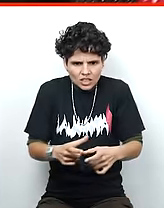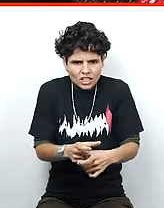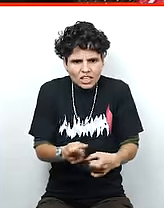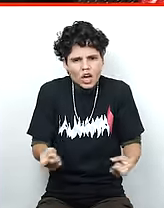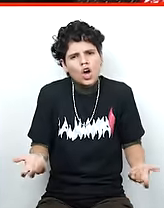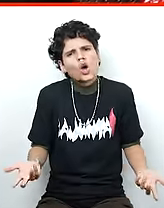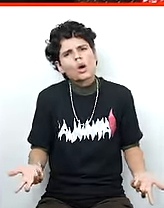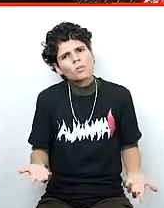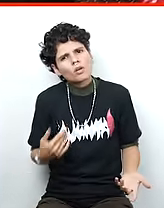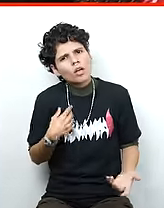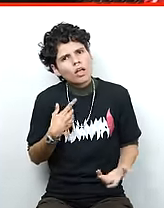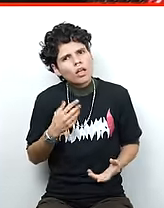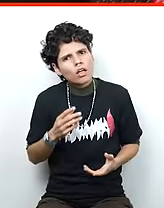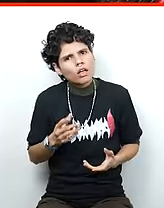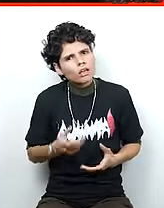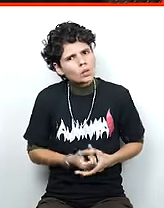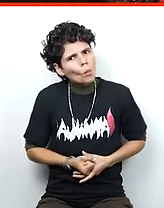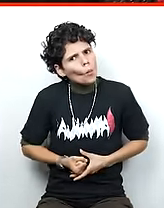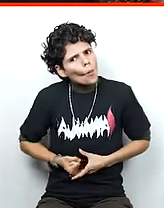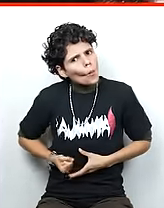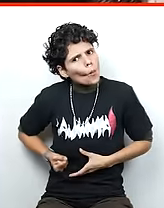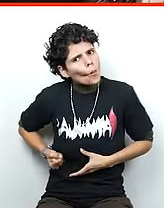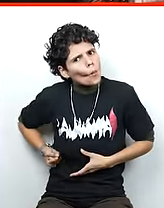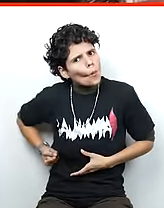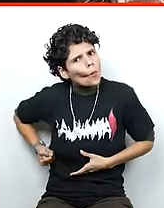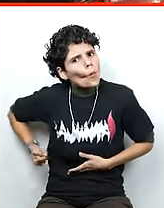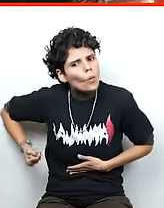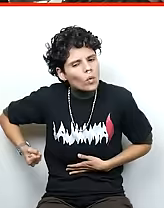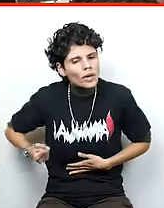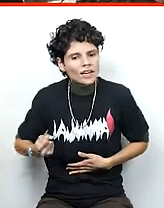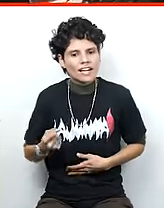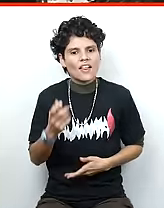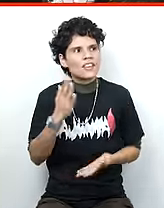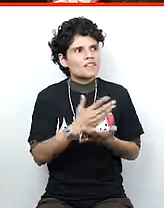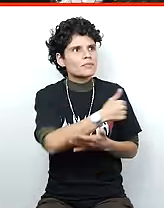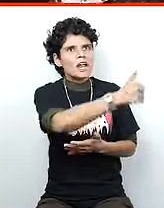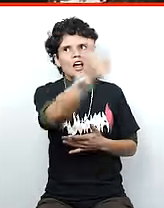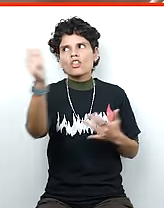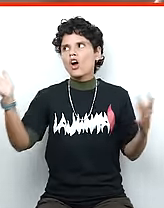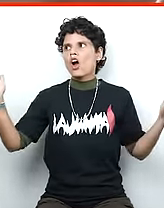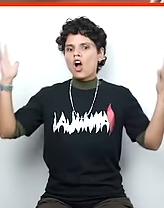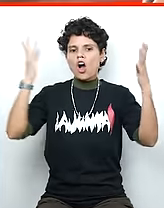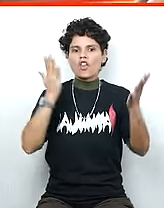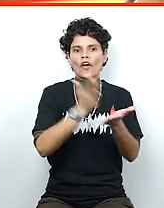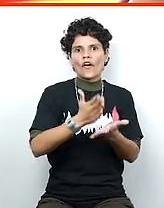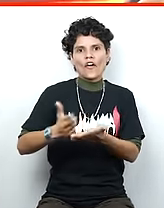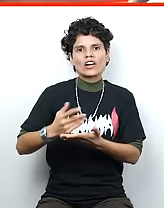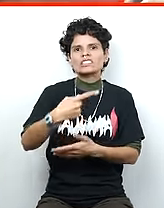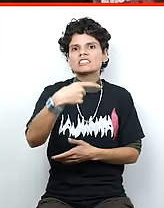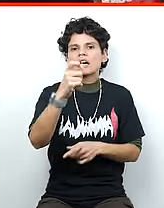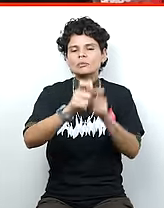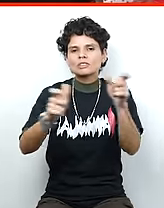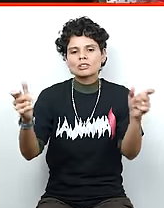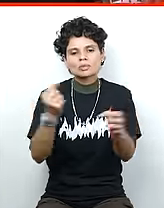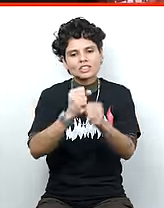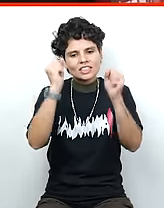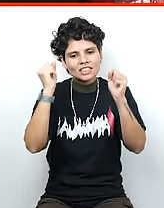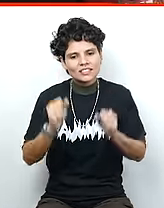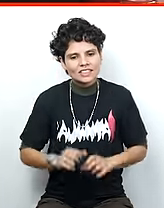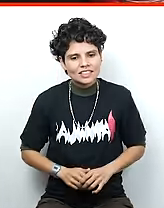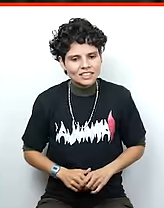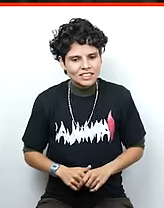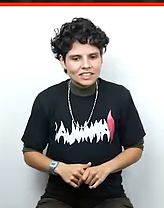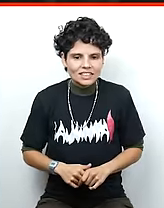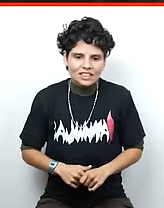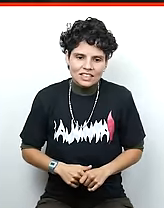hermano. ¿Estamos tan mal estado, no? ¿Hay algo que me quieran decir? Que alcance para todo. Somos como 100 acá, vos, compadre.